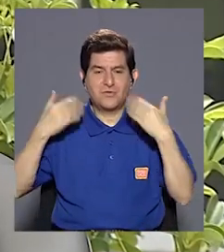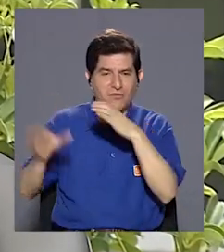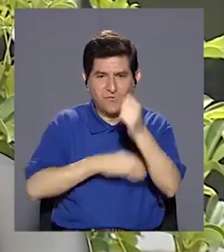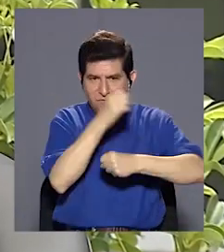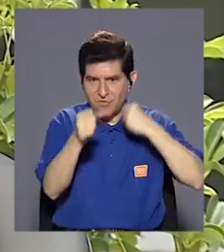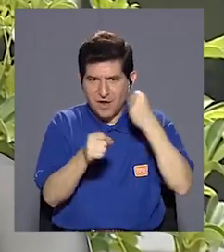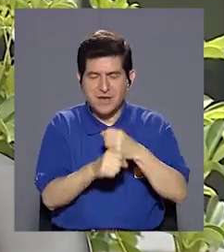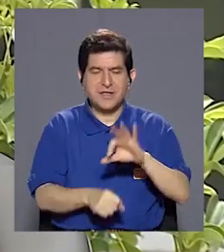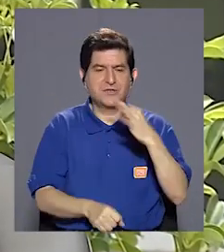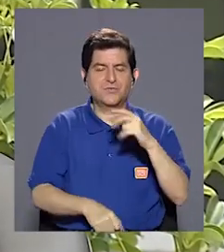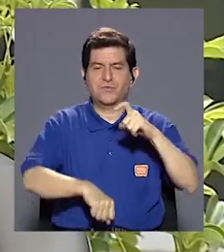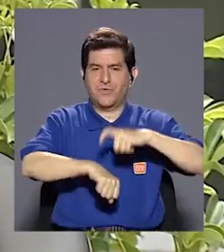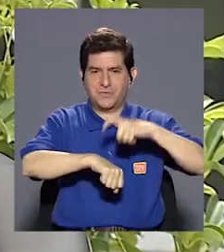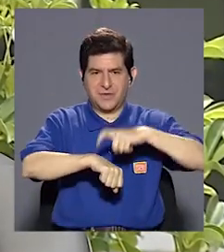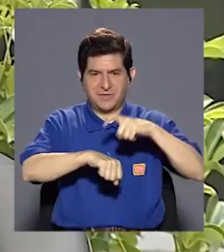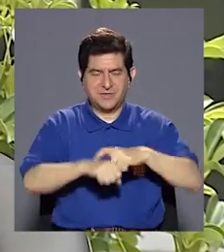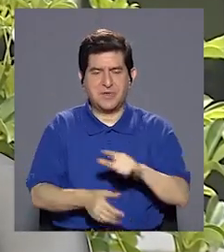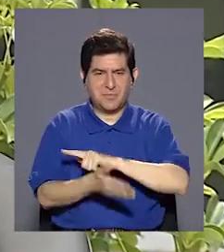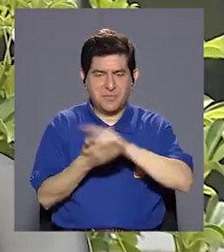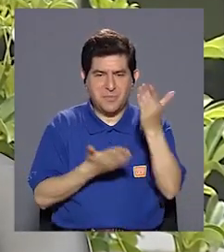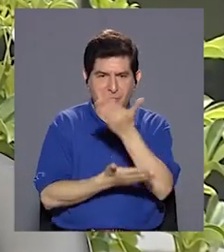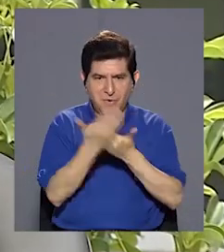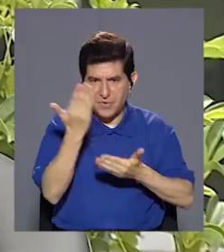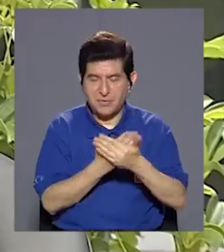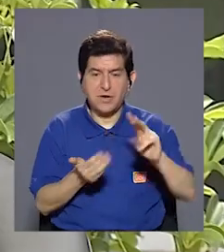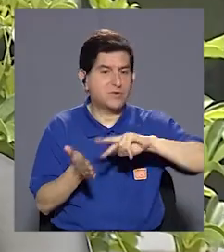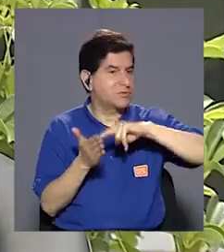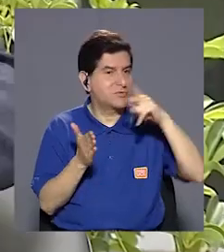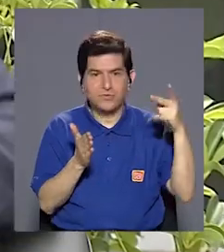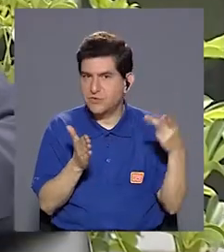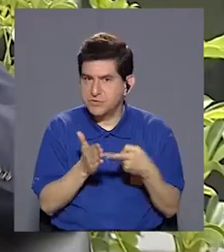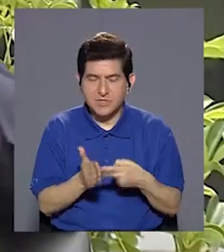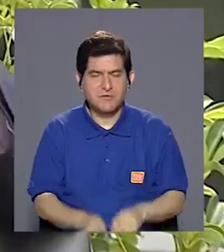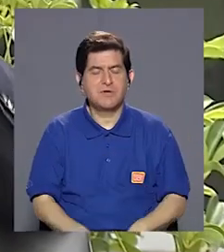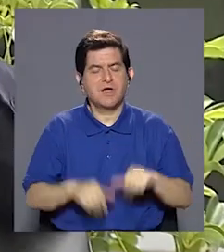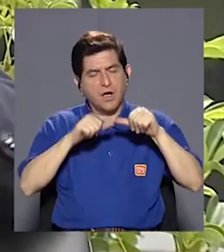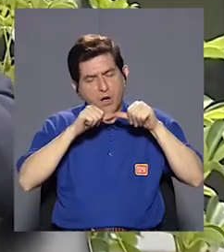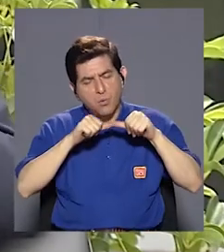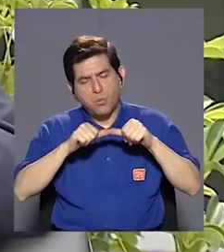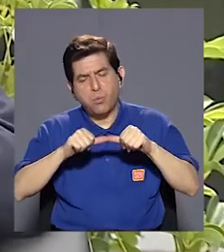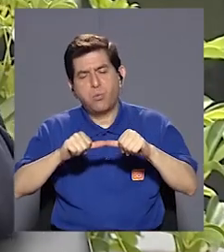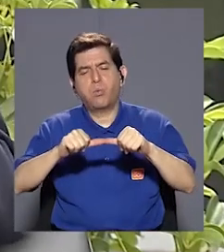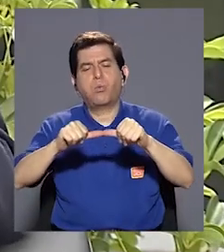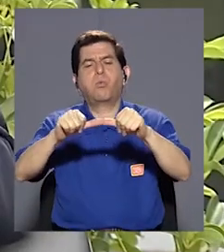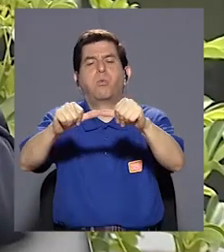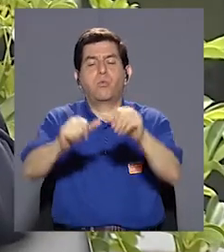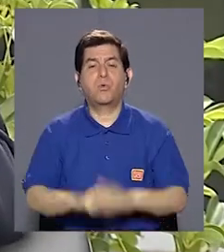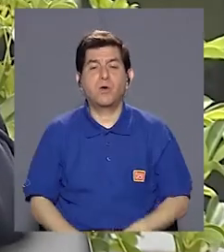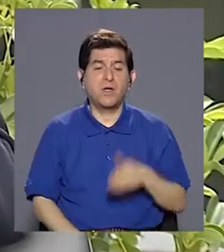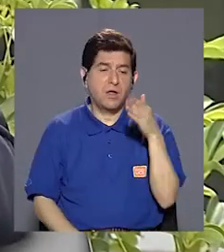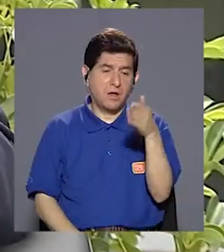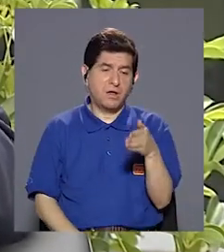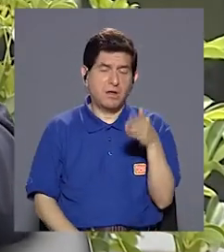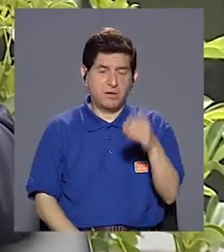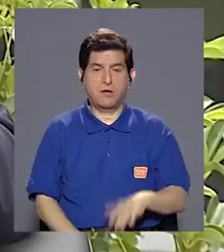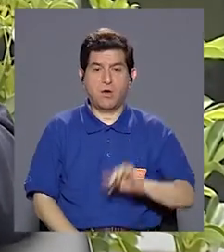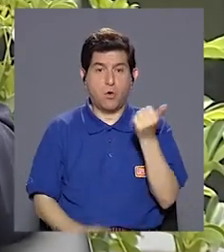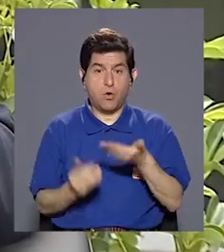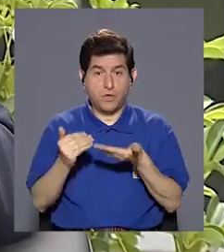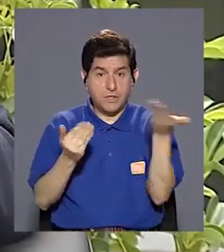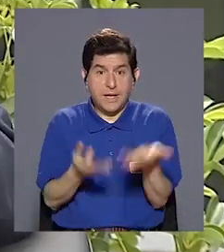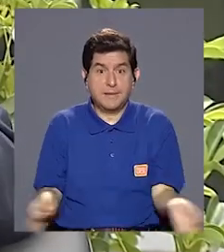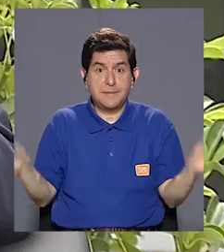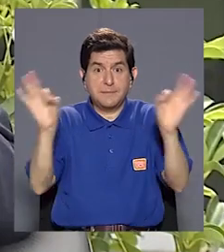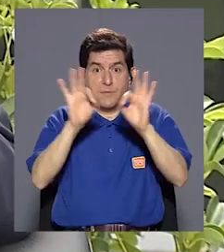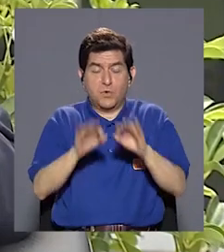que generalmente uh-huh. uno tiene que durar lavándose las manos, porque tampoco se trata de algo que se va a extender mucho tiempo, ¿verdad? Que nos va a enlentecer. Otra cosa